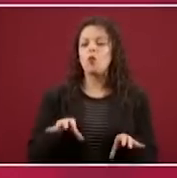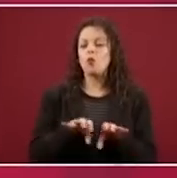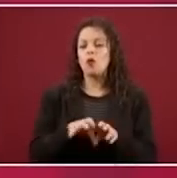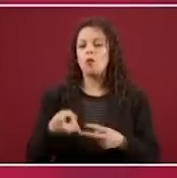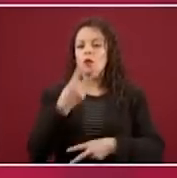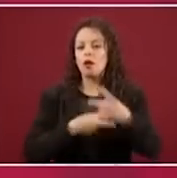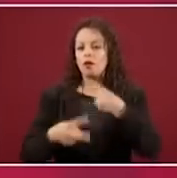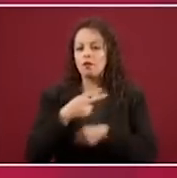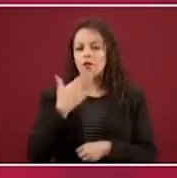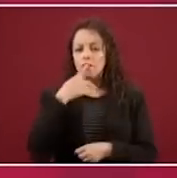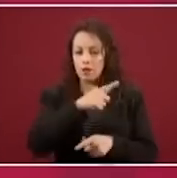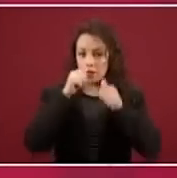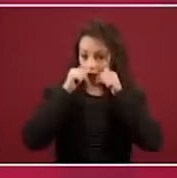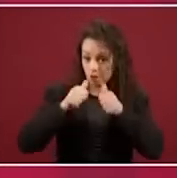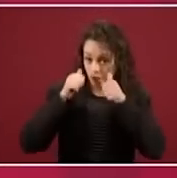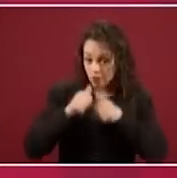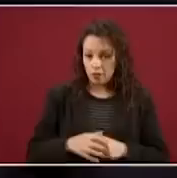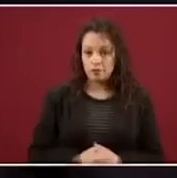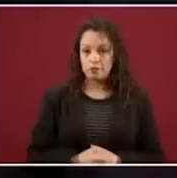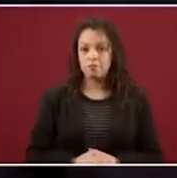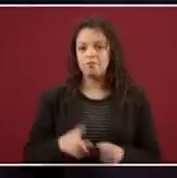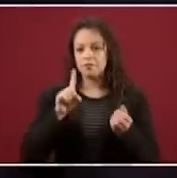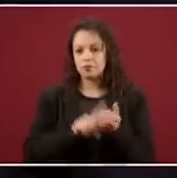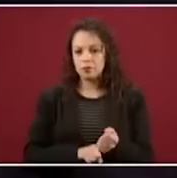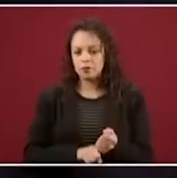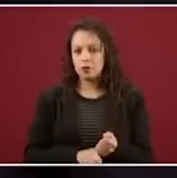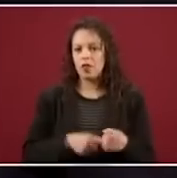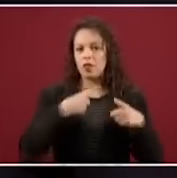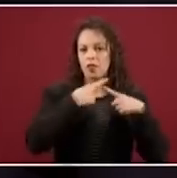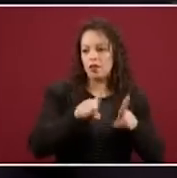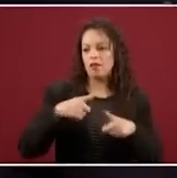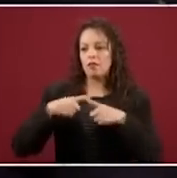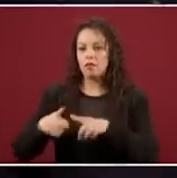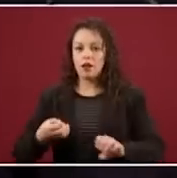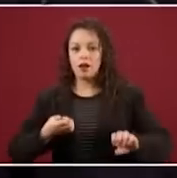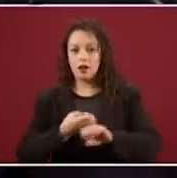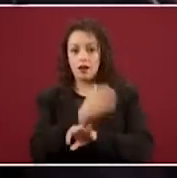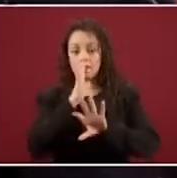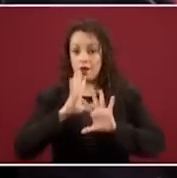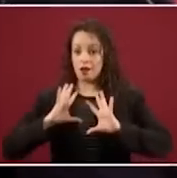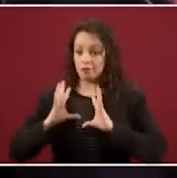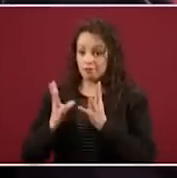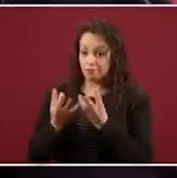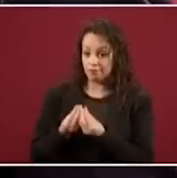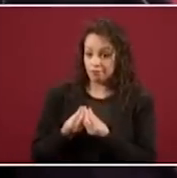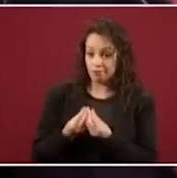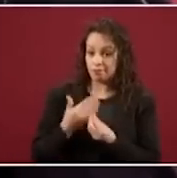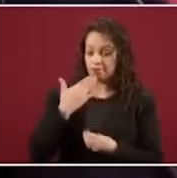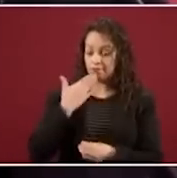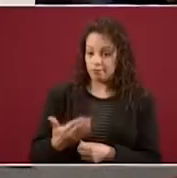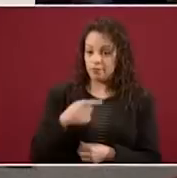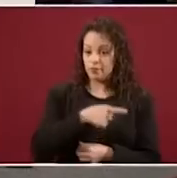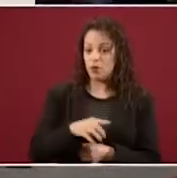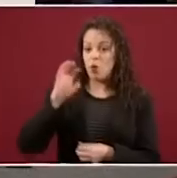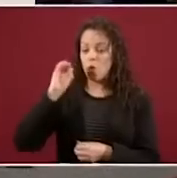es la diferencia entre un estado federalizado y un estado que siguió con el